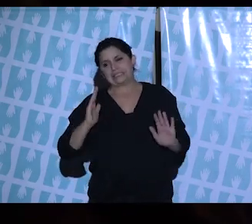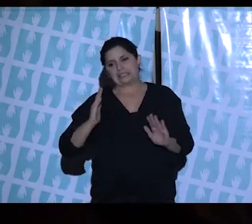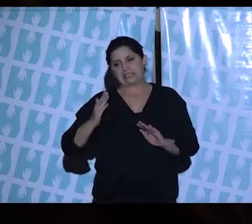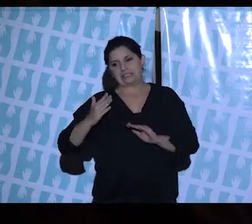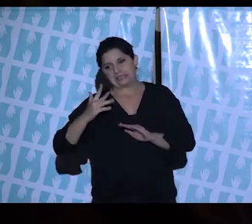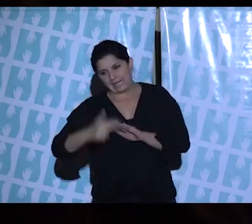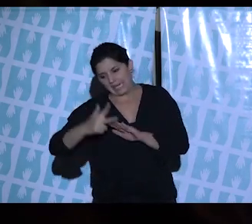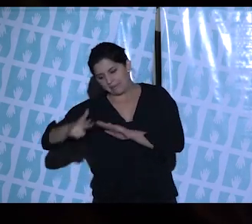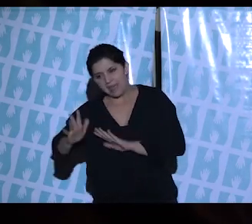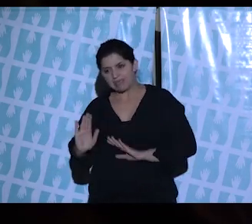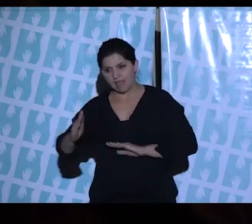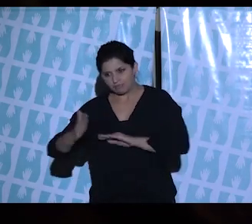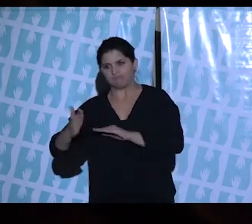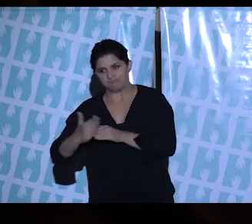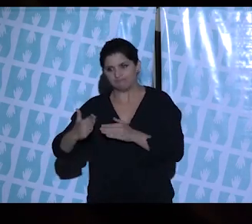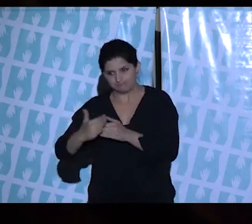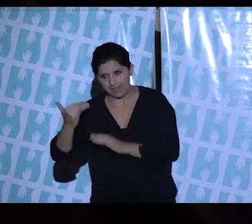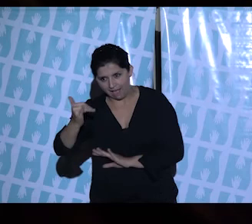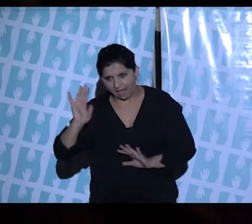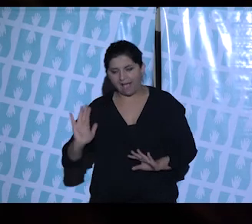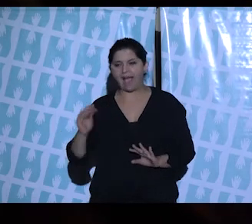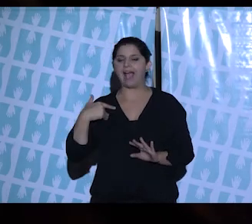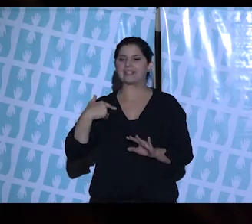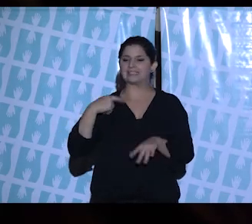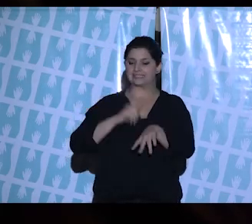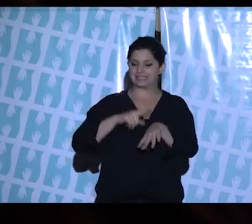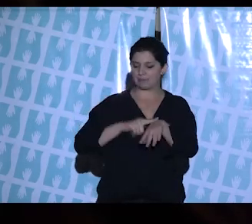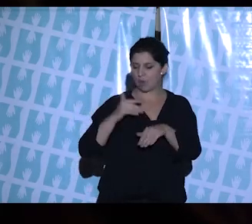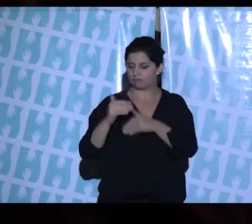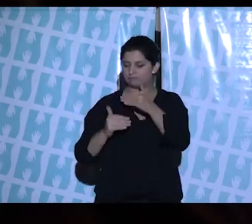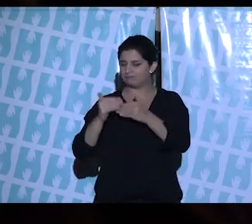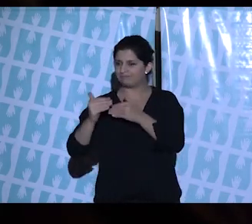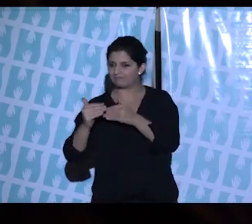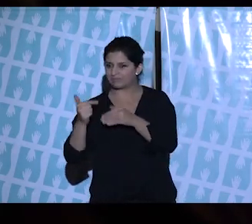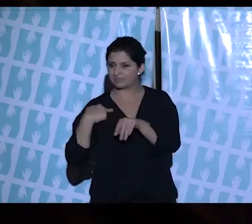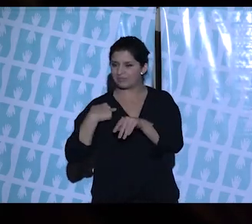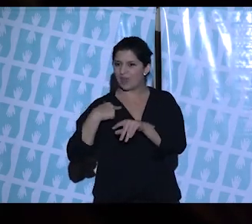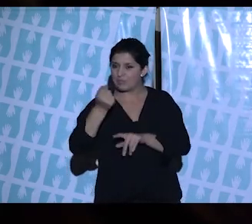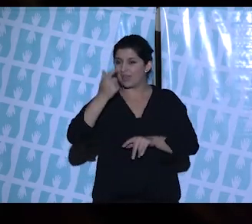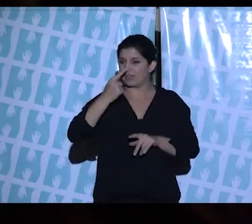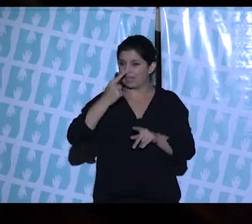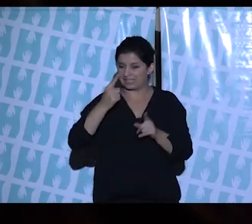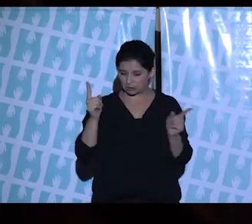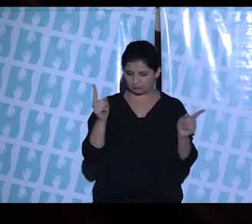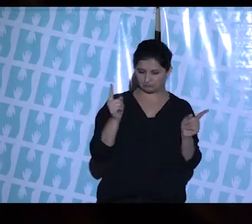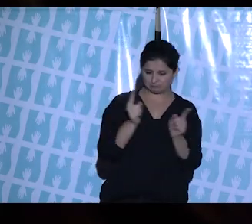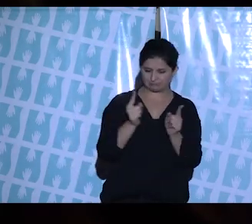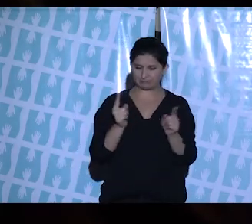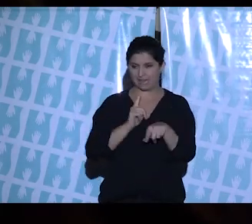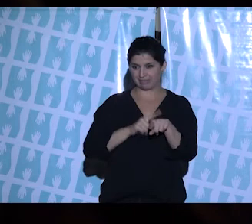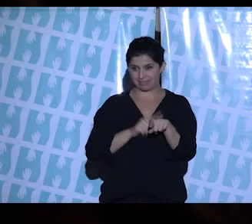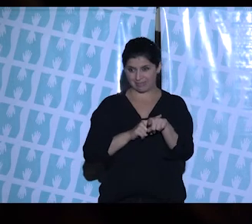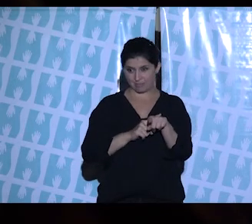limitaciones. Con el correr del tiempo, el efecto de cada dosis se va acortando, y con el correr